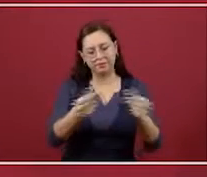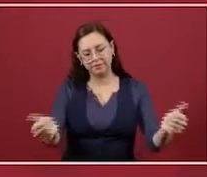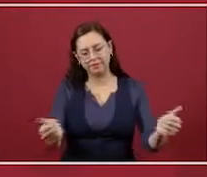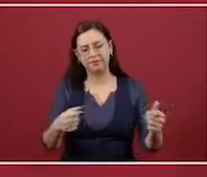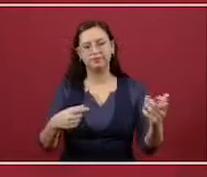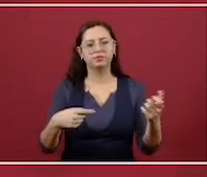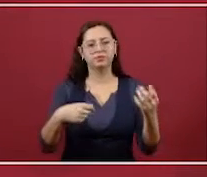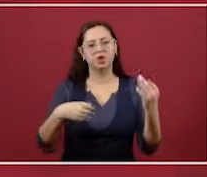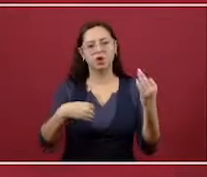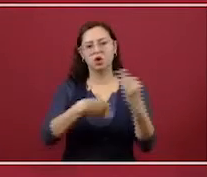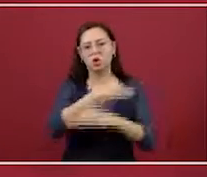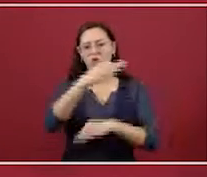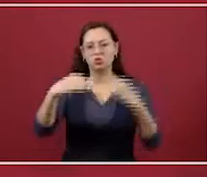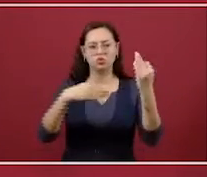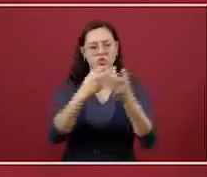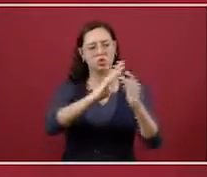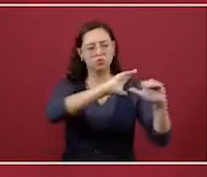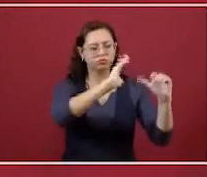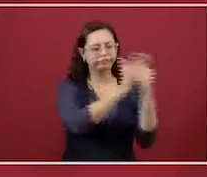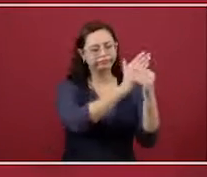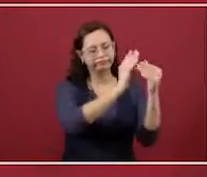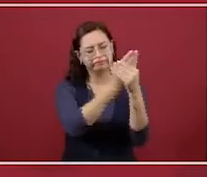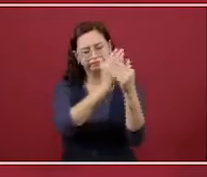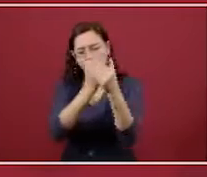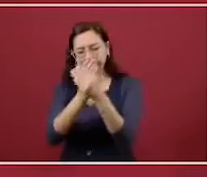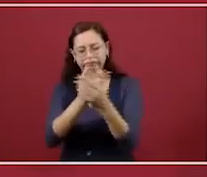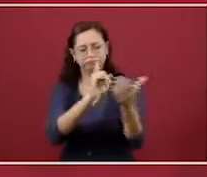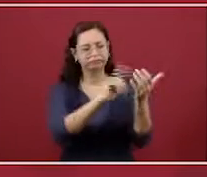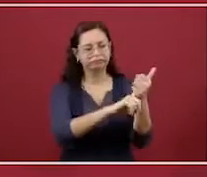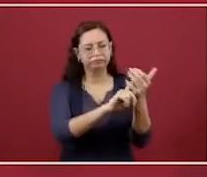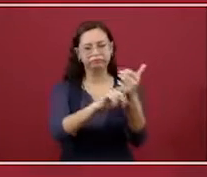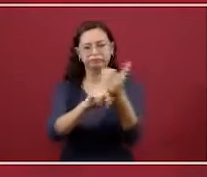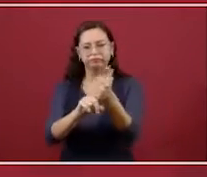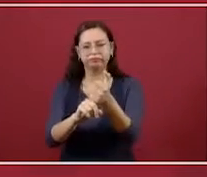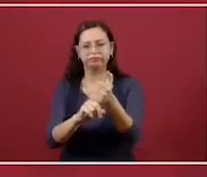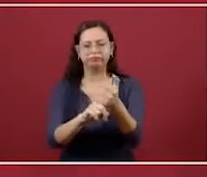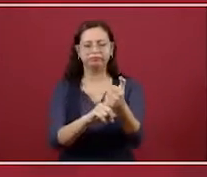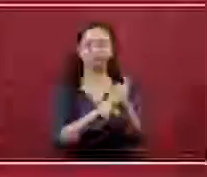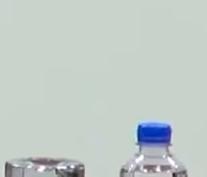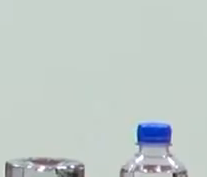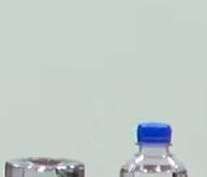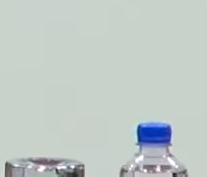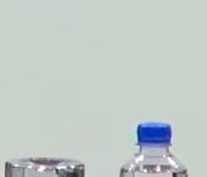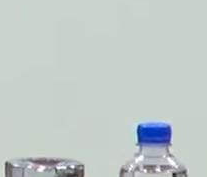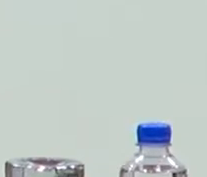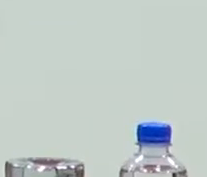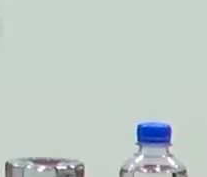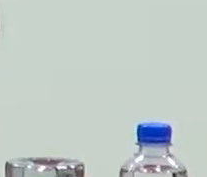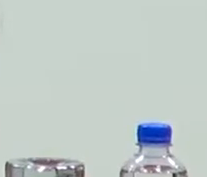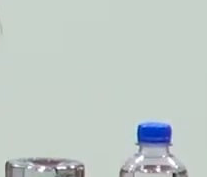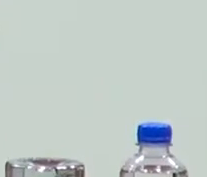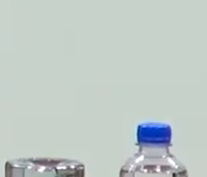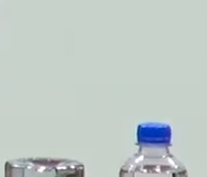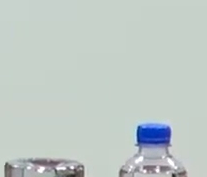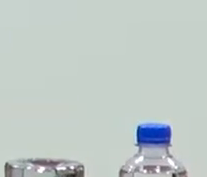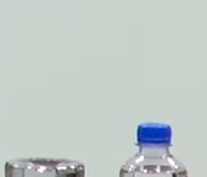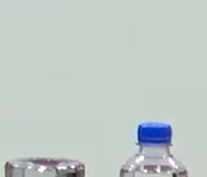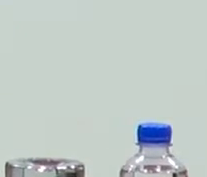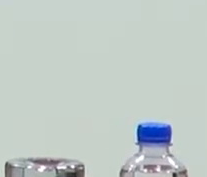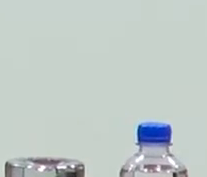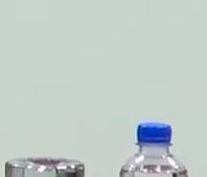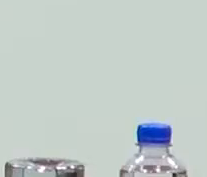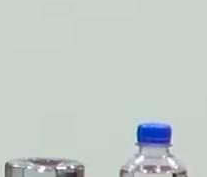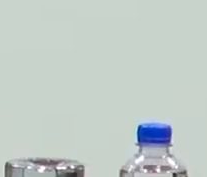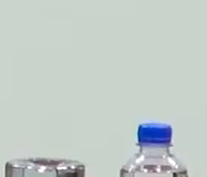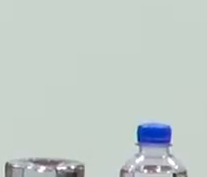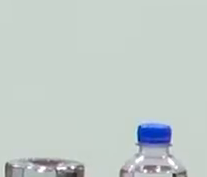un auténtico estado de derecho y no un estado de sueco dijo añadió que la secretaria del trabajo y previsión social tiene propósito de tratar